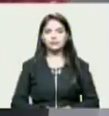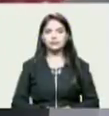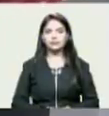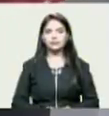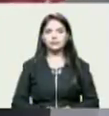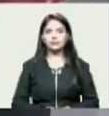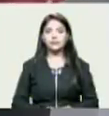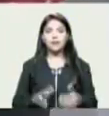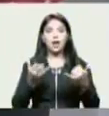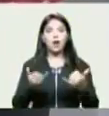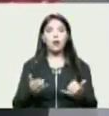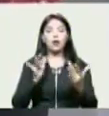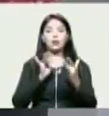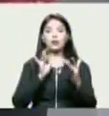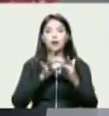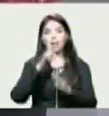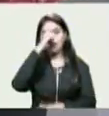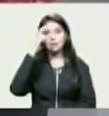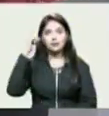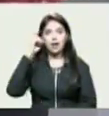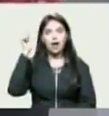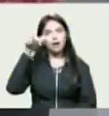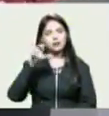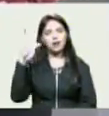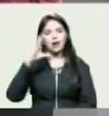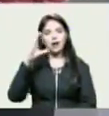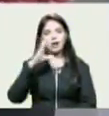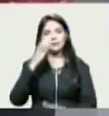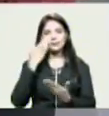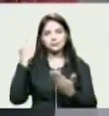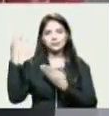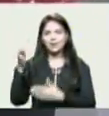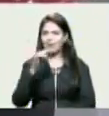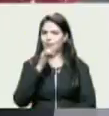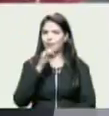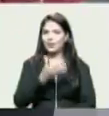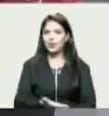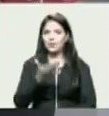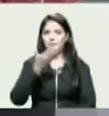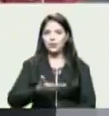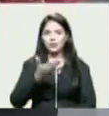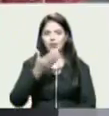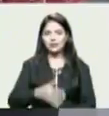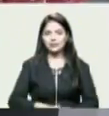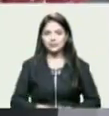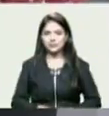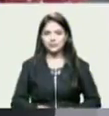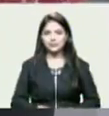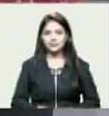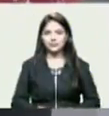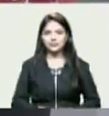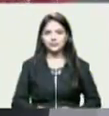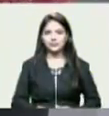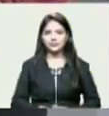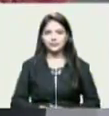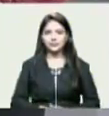Amigos, y de inmediato nos vamos a la Cancillería acá en la ciudad de Caracas. Allí información de último minuto. Adelante, Graya.